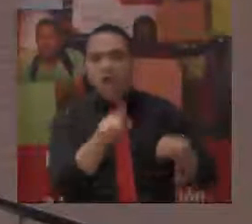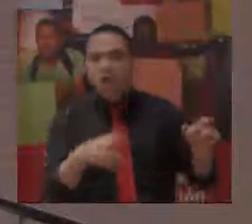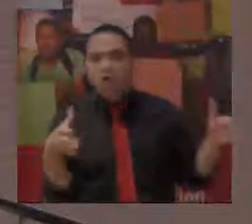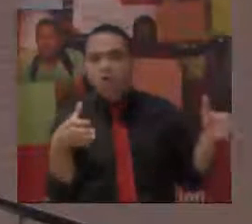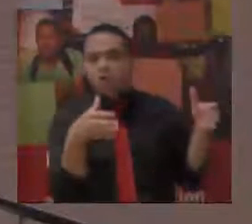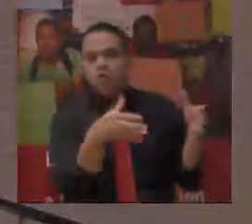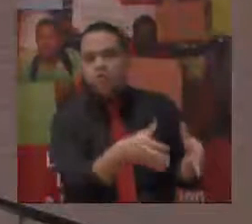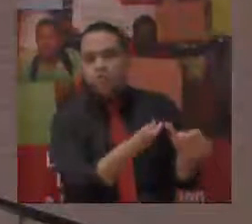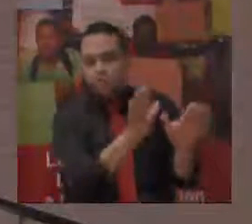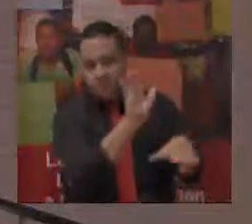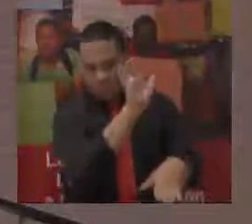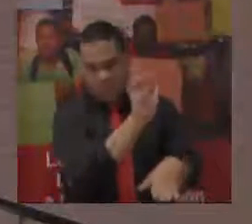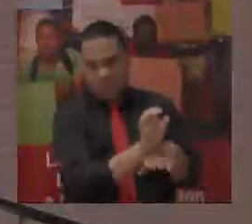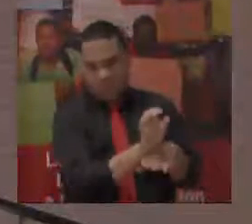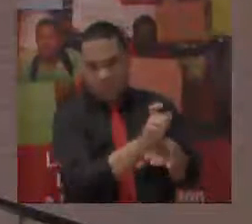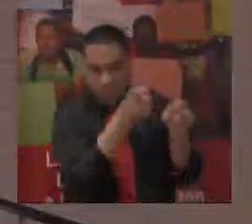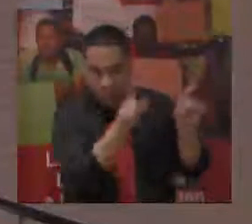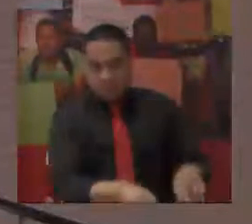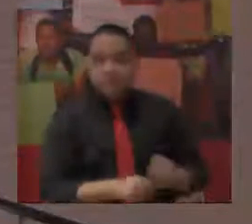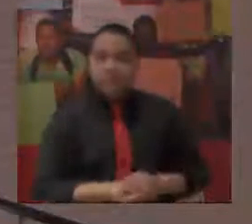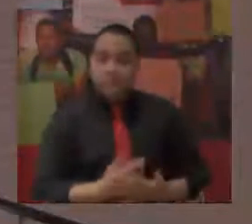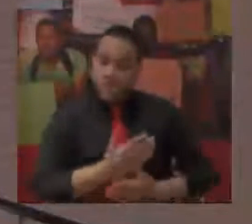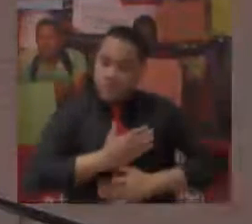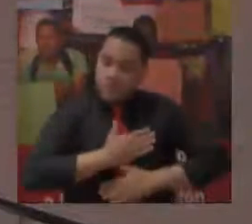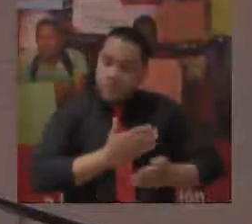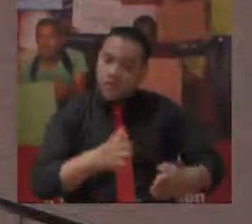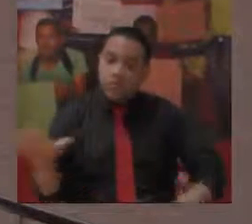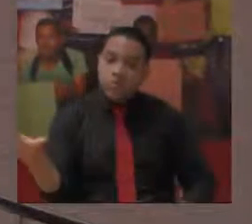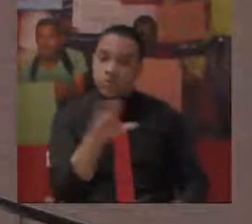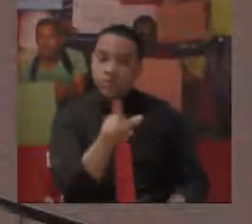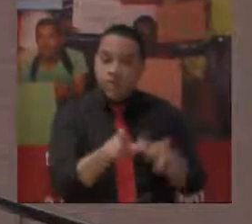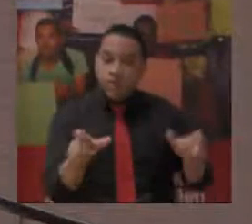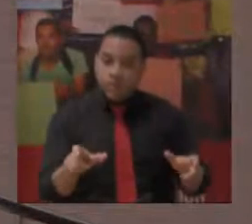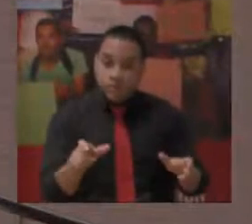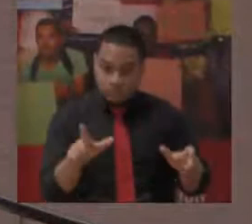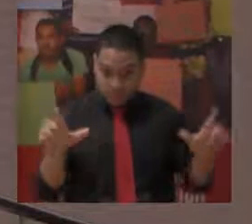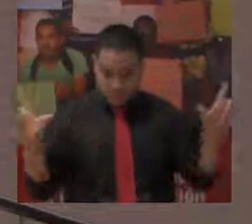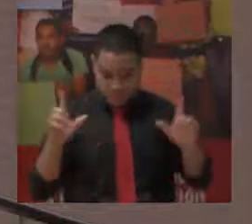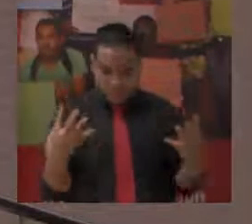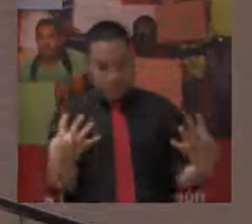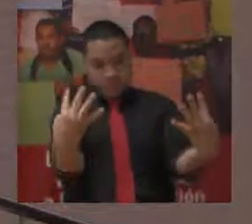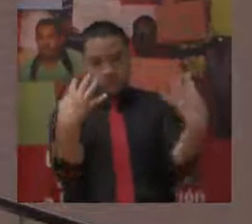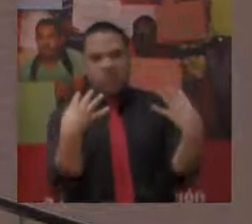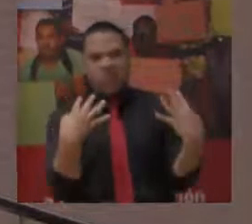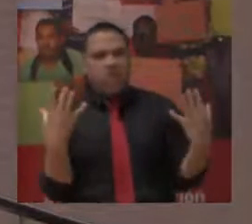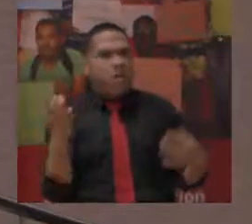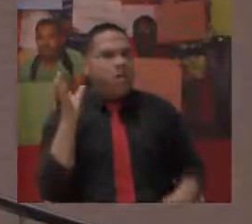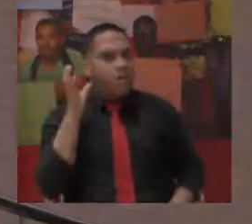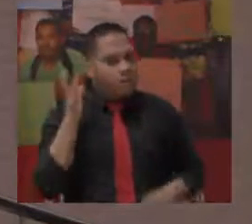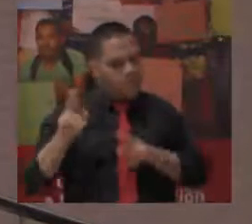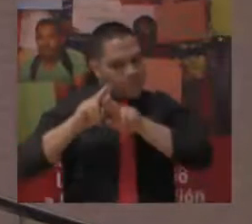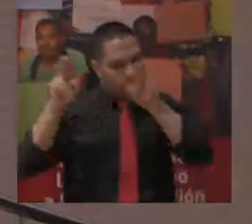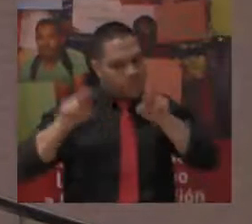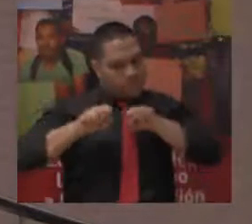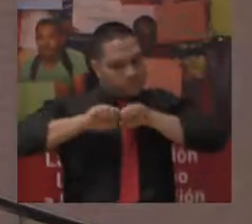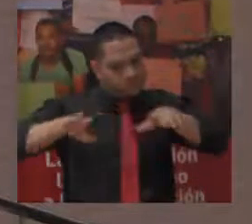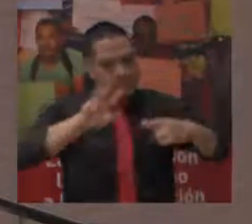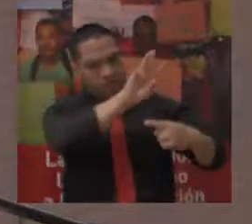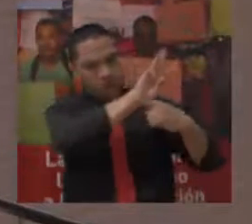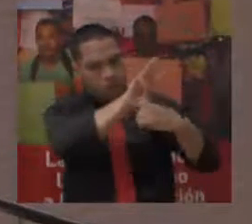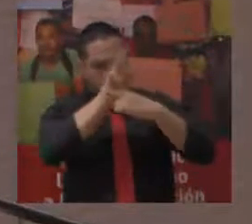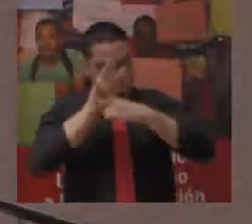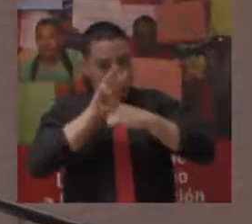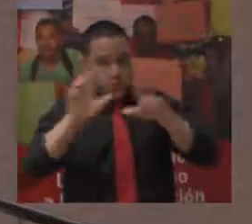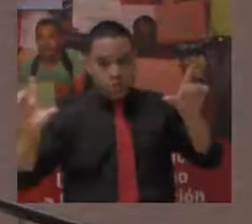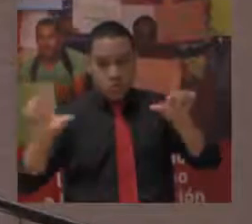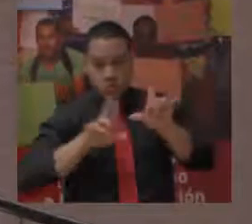de la entidad. Quiero saludar también a todas las personas que nos están observando vía streaming en este momento a través de la página web